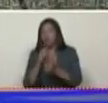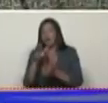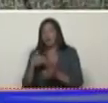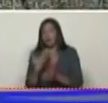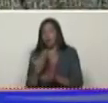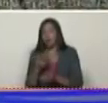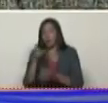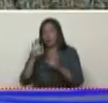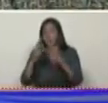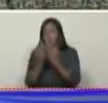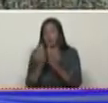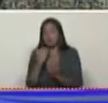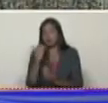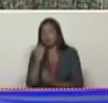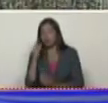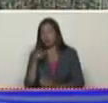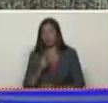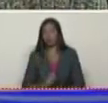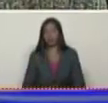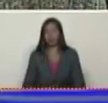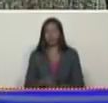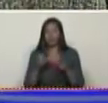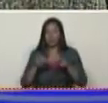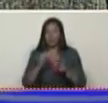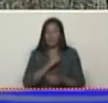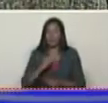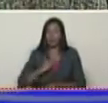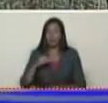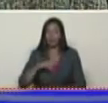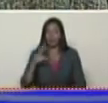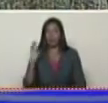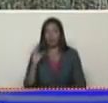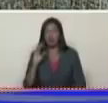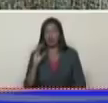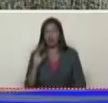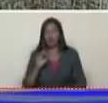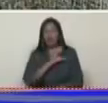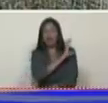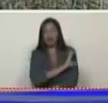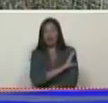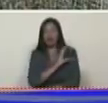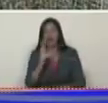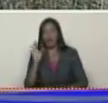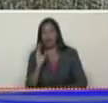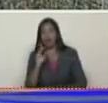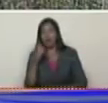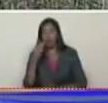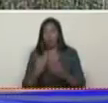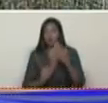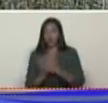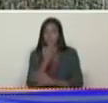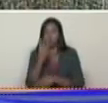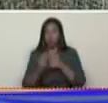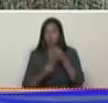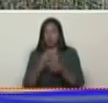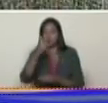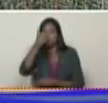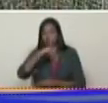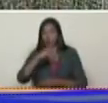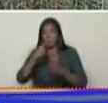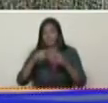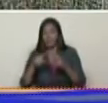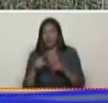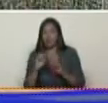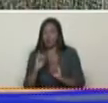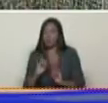o de un familiar cercano. También en un centro privado en Caracas, en el Hospital de Clínicas Caracas, hay una fundación que también hace trasplantes, pero con las mismas